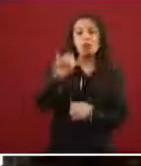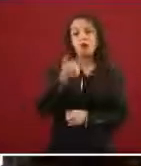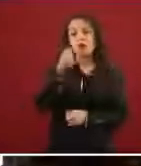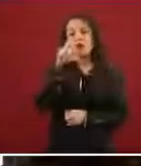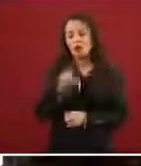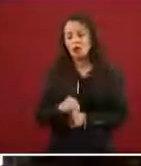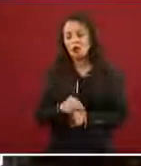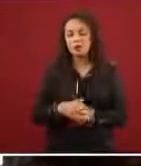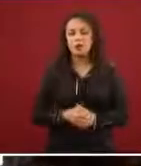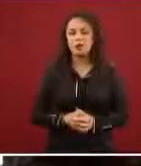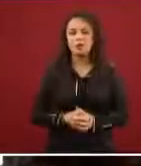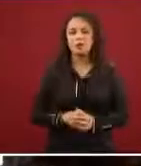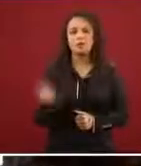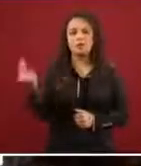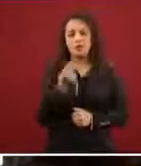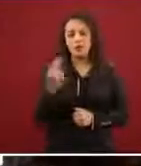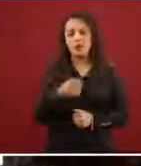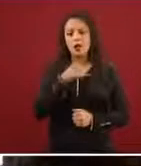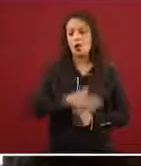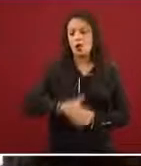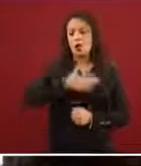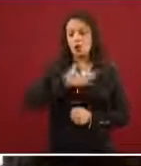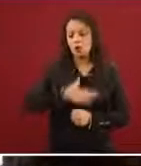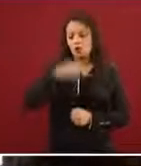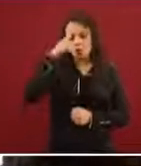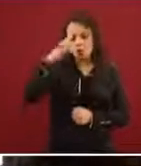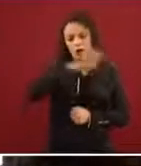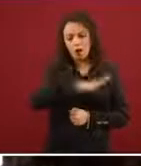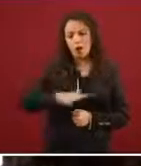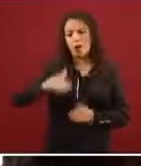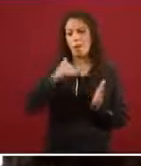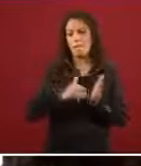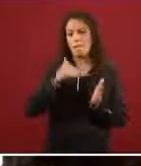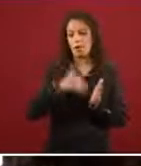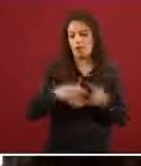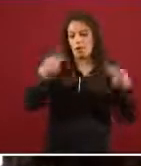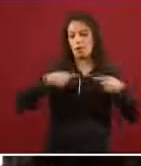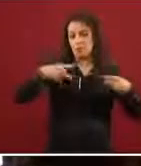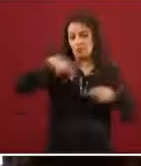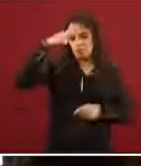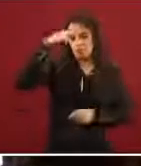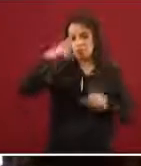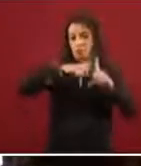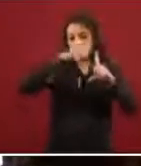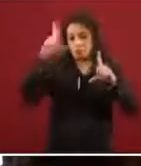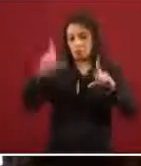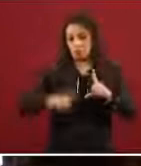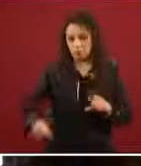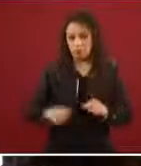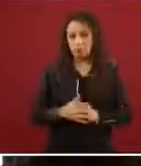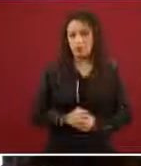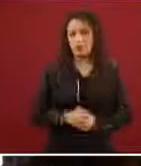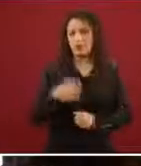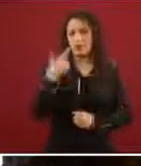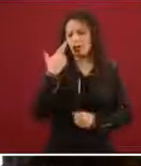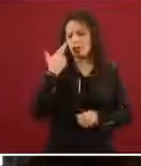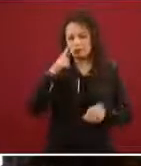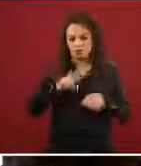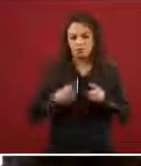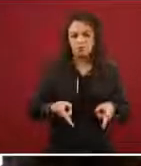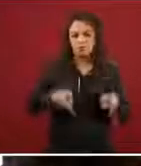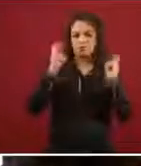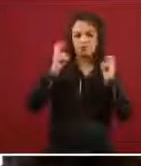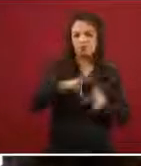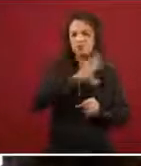haga justicia a esos millones de mexicanos que han sido despojados, que han sido atracados, que han sido robados?